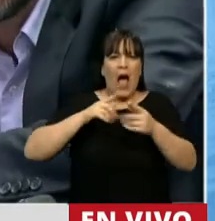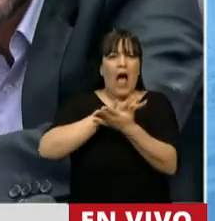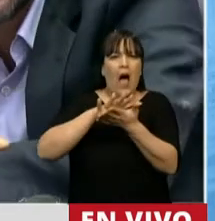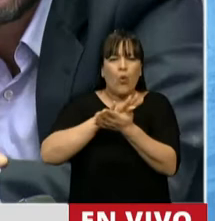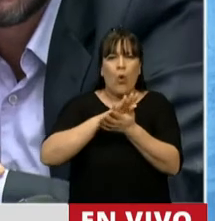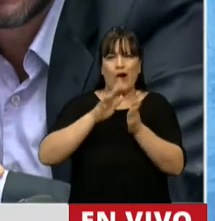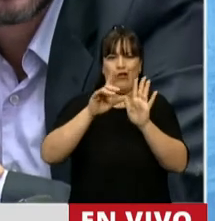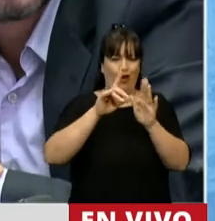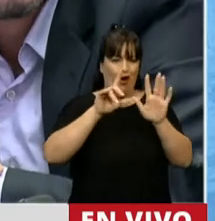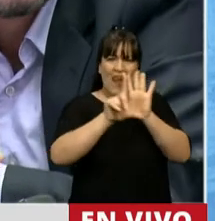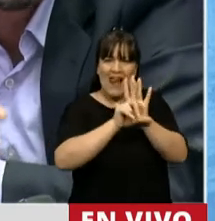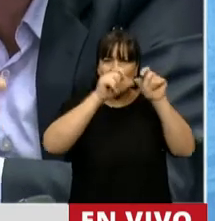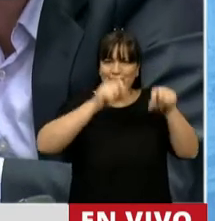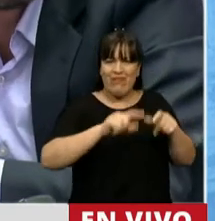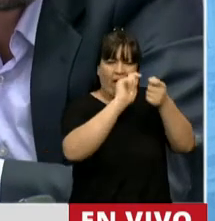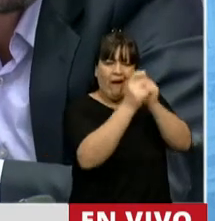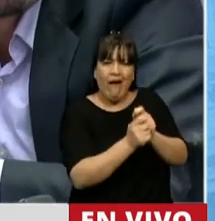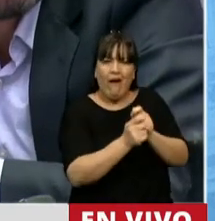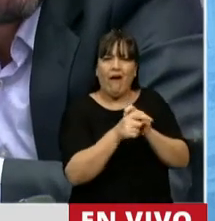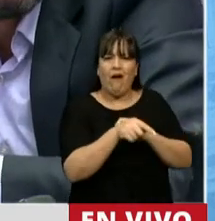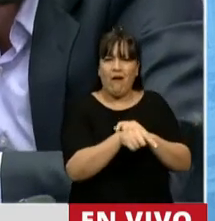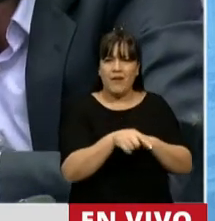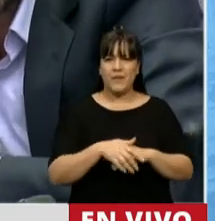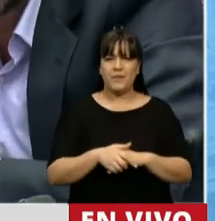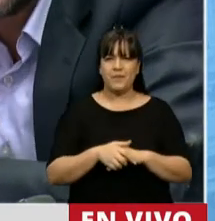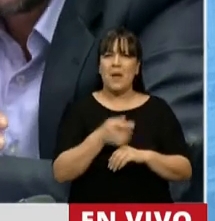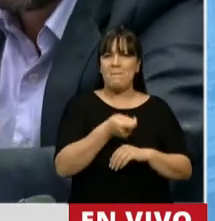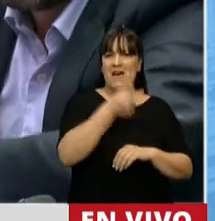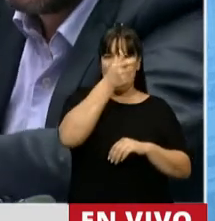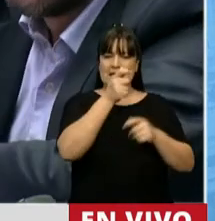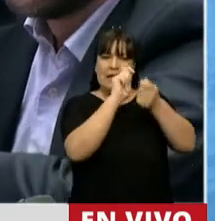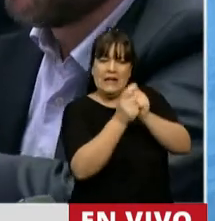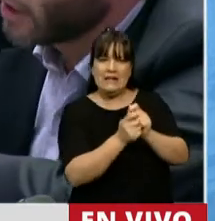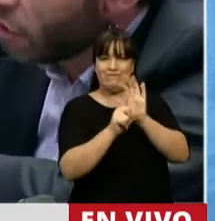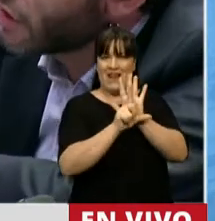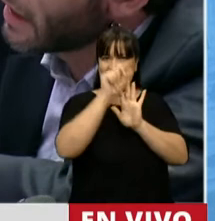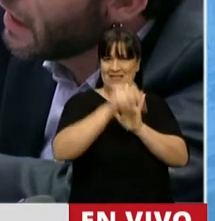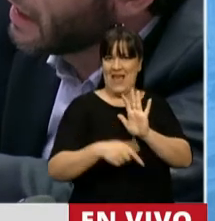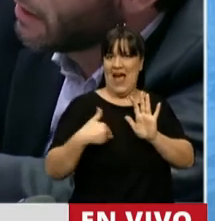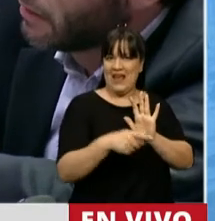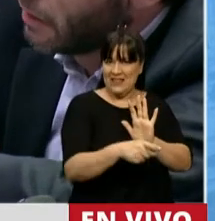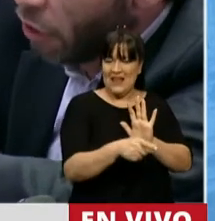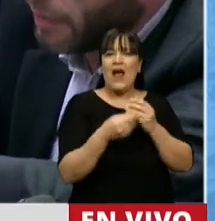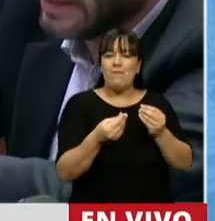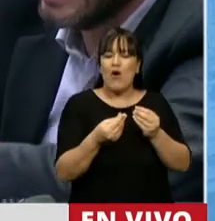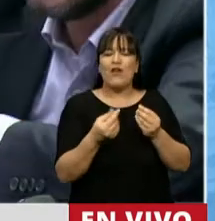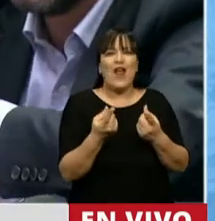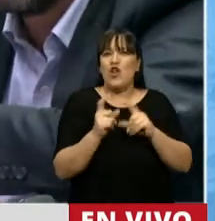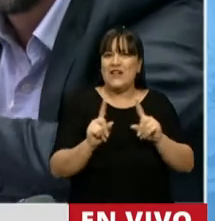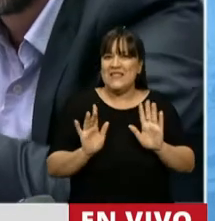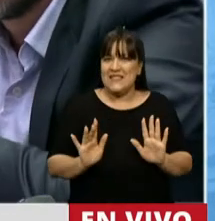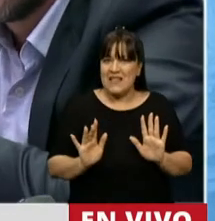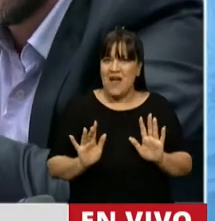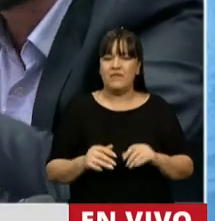la ley local es mucho más fácil porque no se requiere, señor